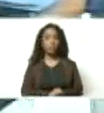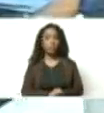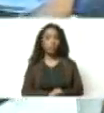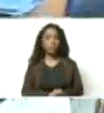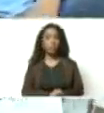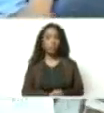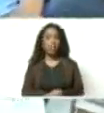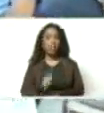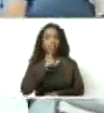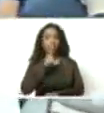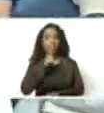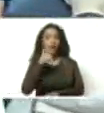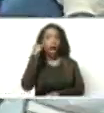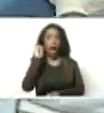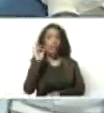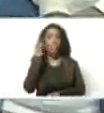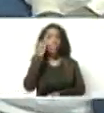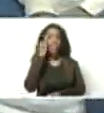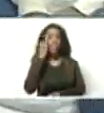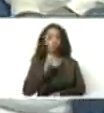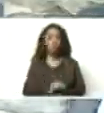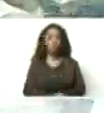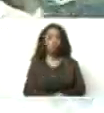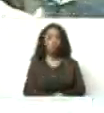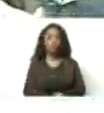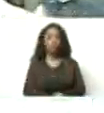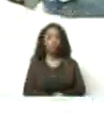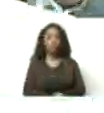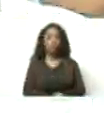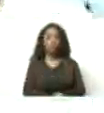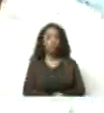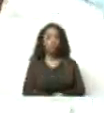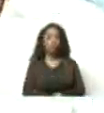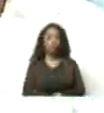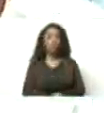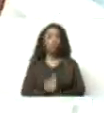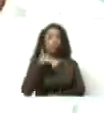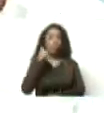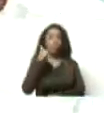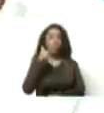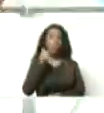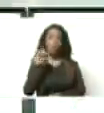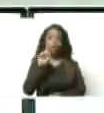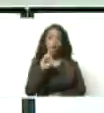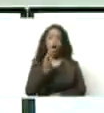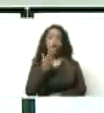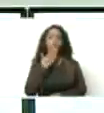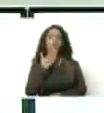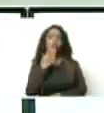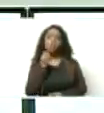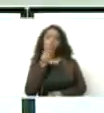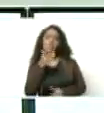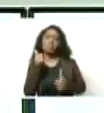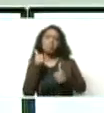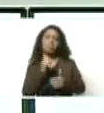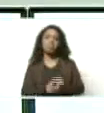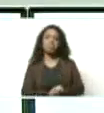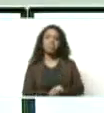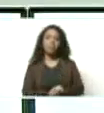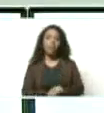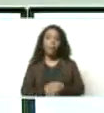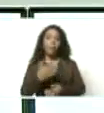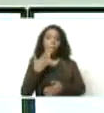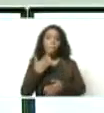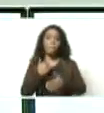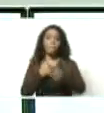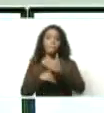quienes tienen facebook también no son tan aburridos pues vámonos